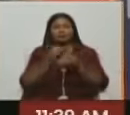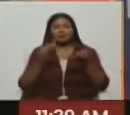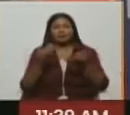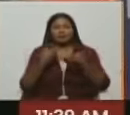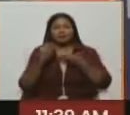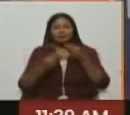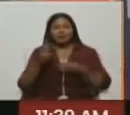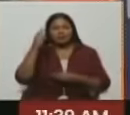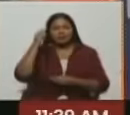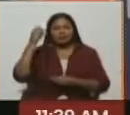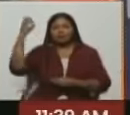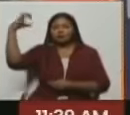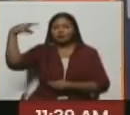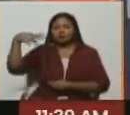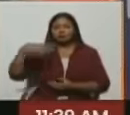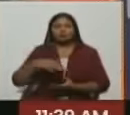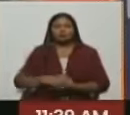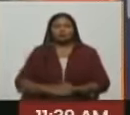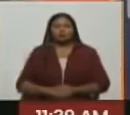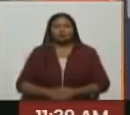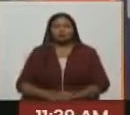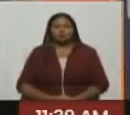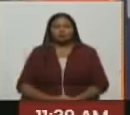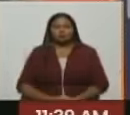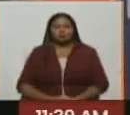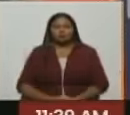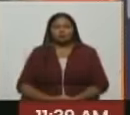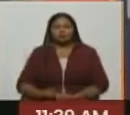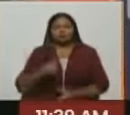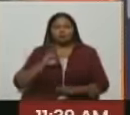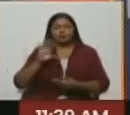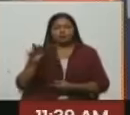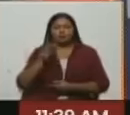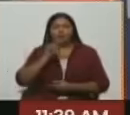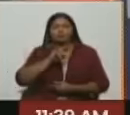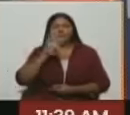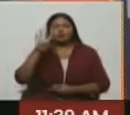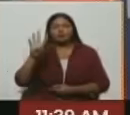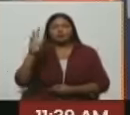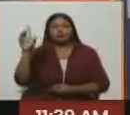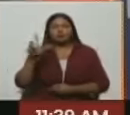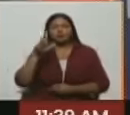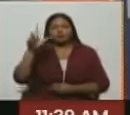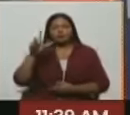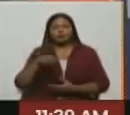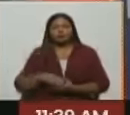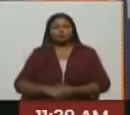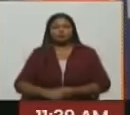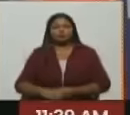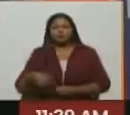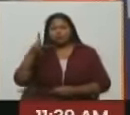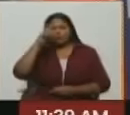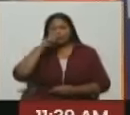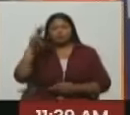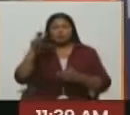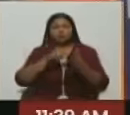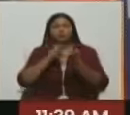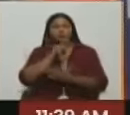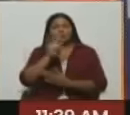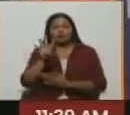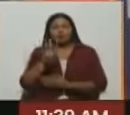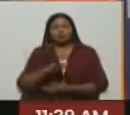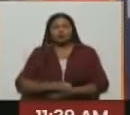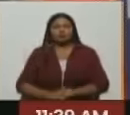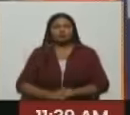este día soleado de la patria, 24 de junio del año 2024. Ciudadano